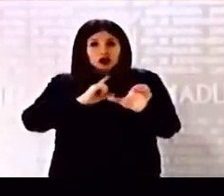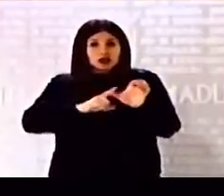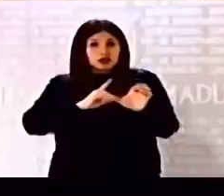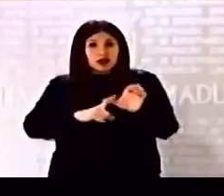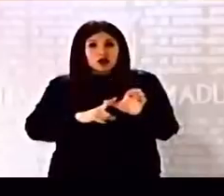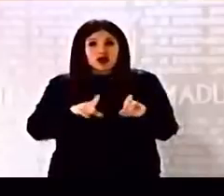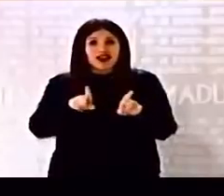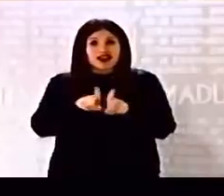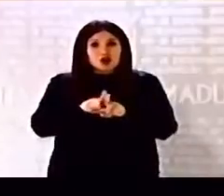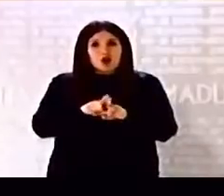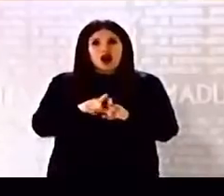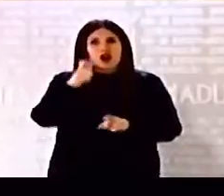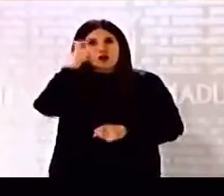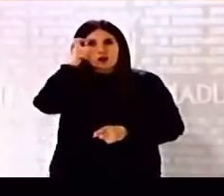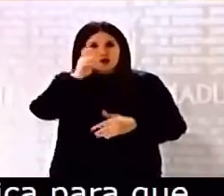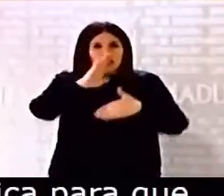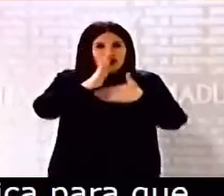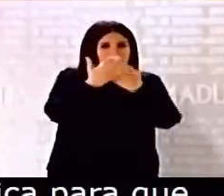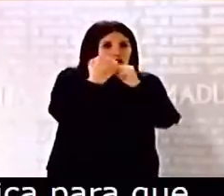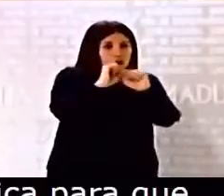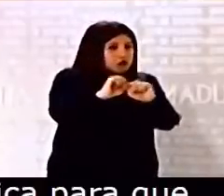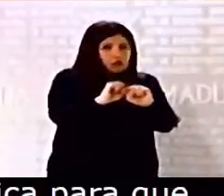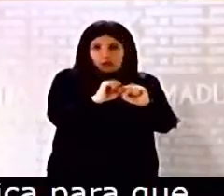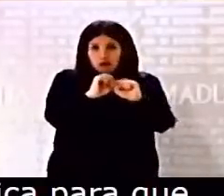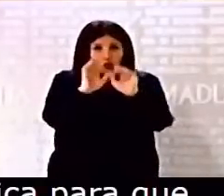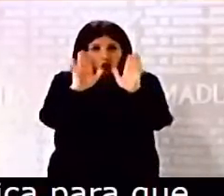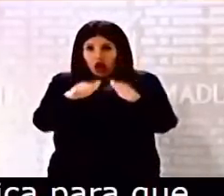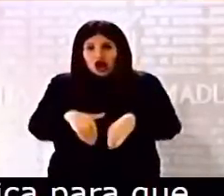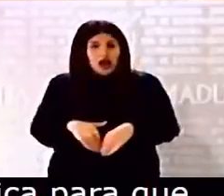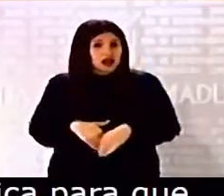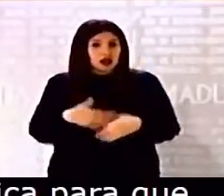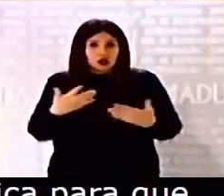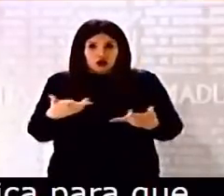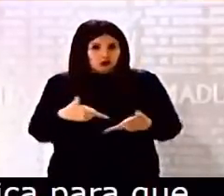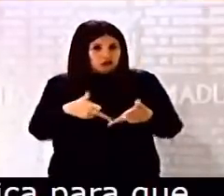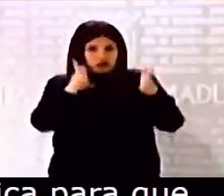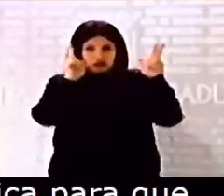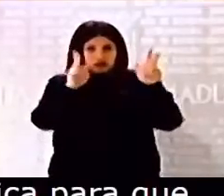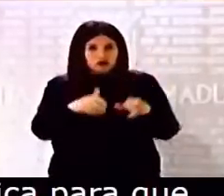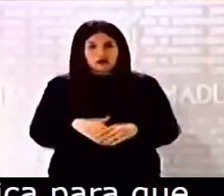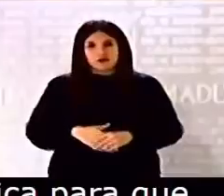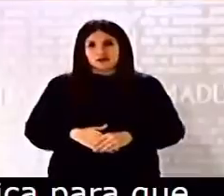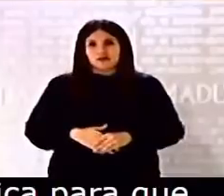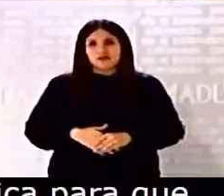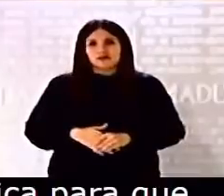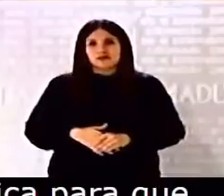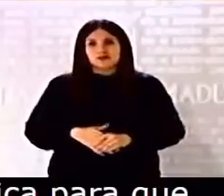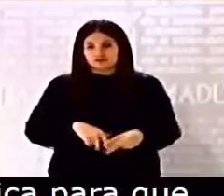tengamos que ir al cierre perimetral de los municipios, por lo tanto, permitido.